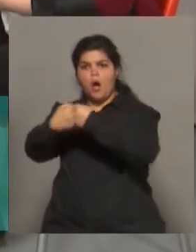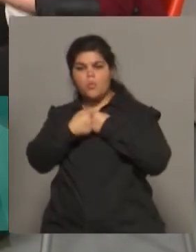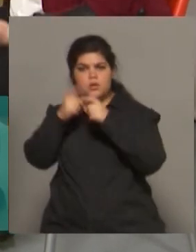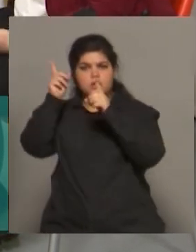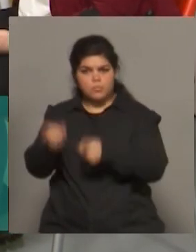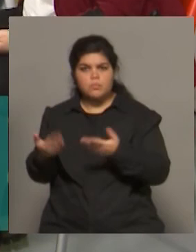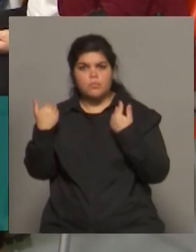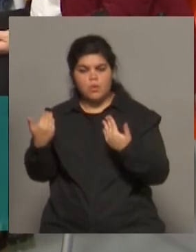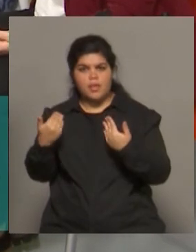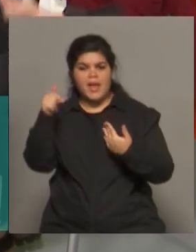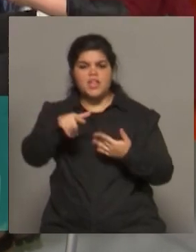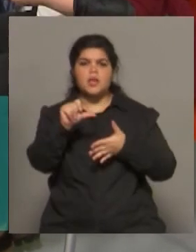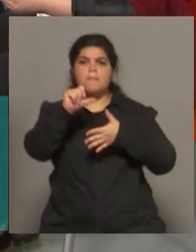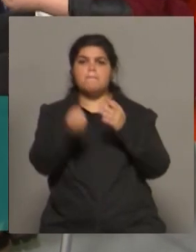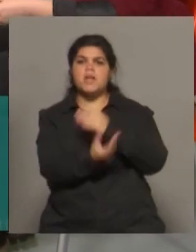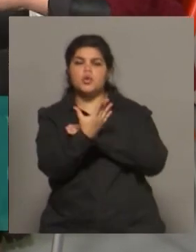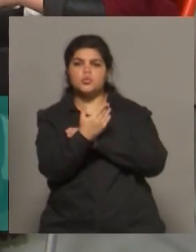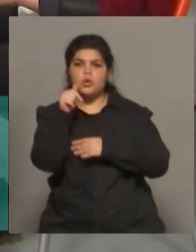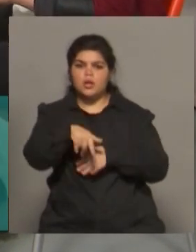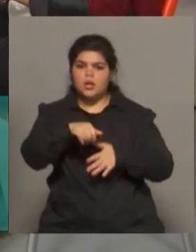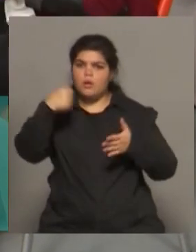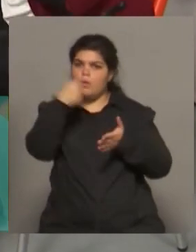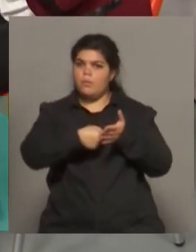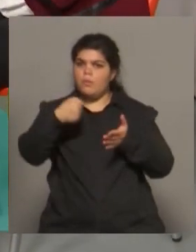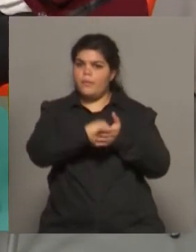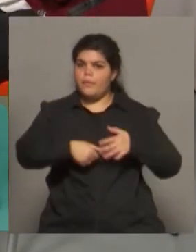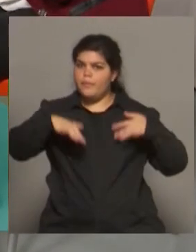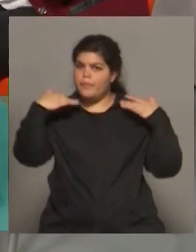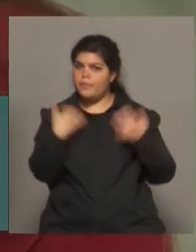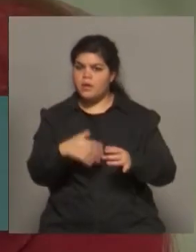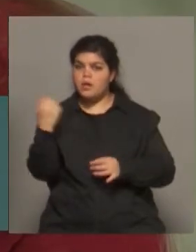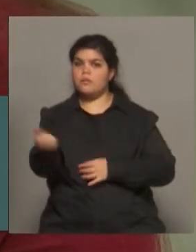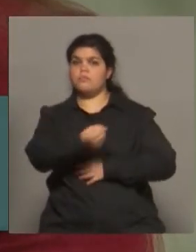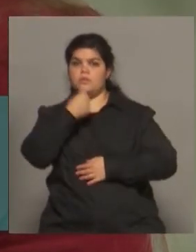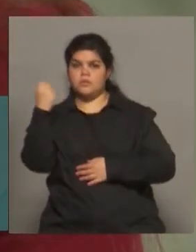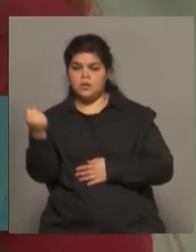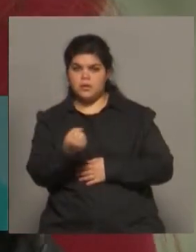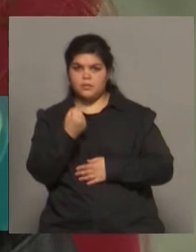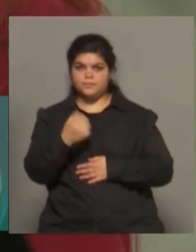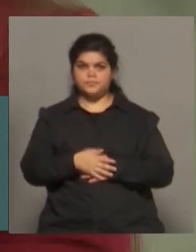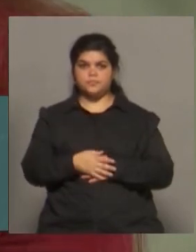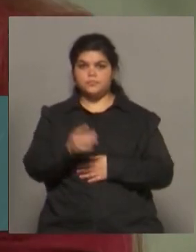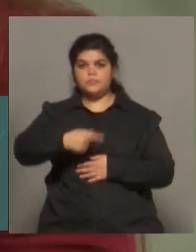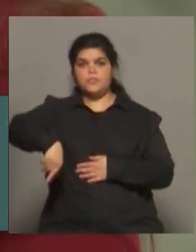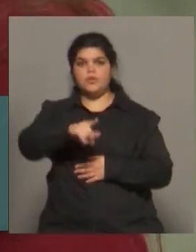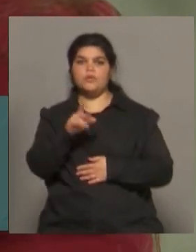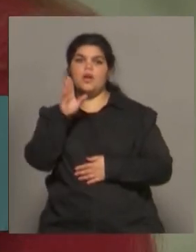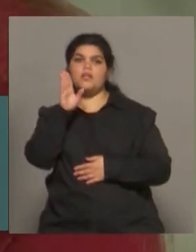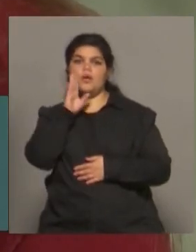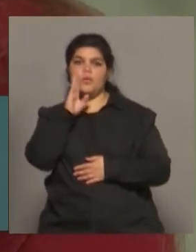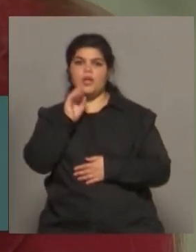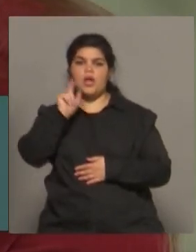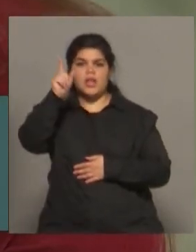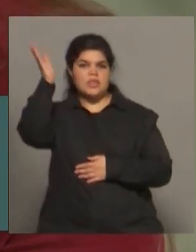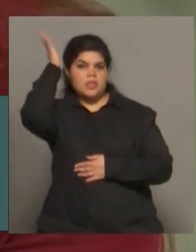de la integración, presenta yo creo que hoy en día un desafío crucial y muy importante. Nosotros tenemos en Estados Unidos un presidente